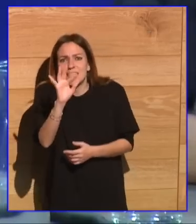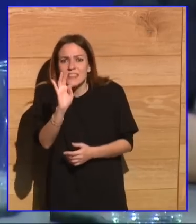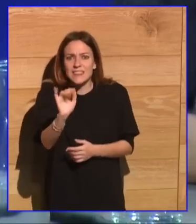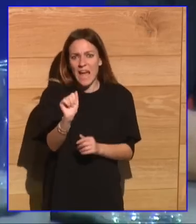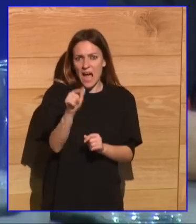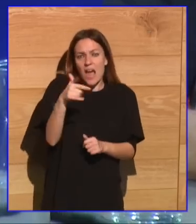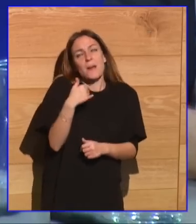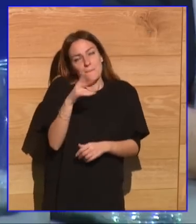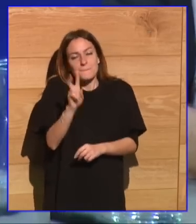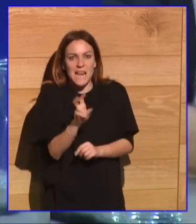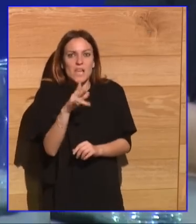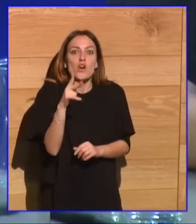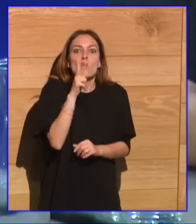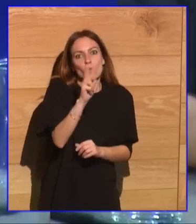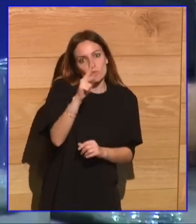bueno.